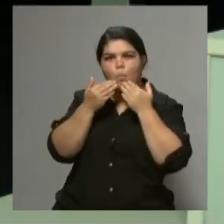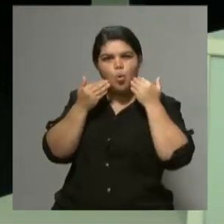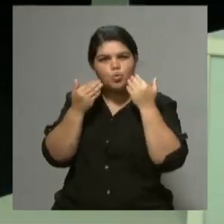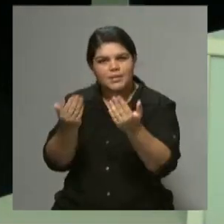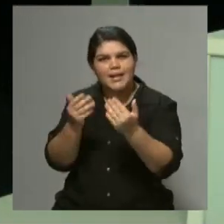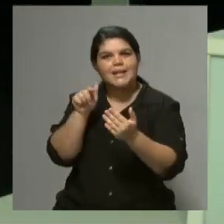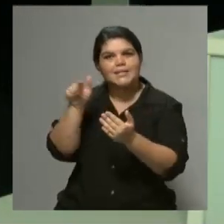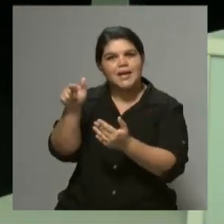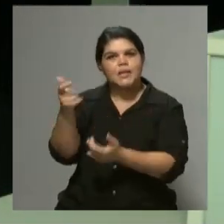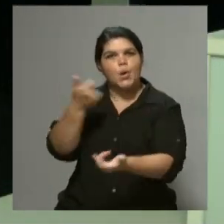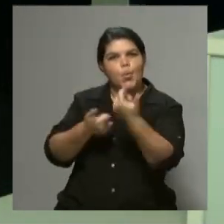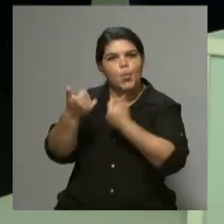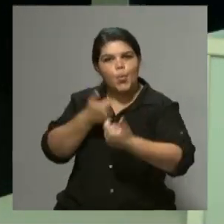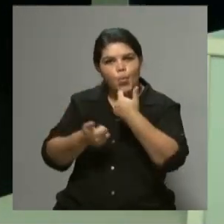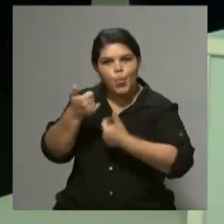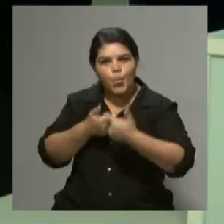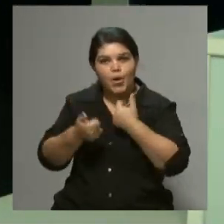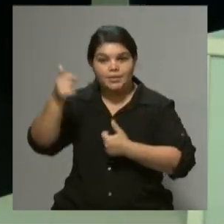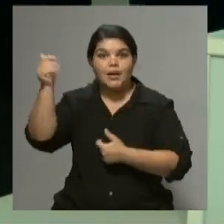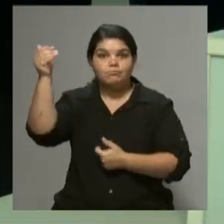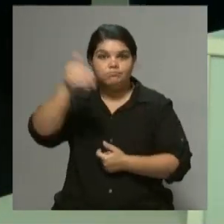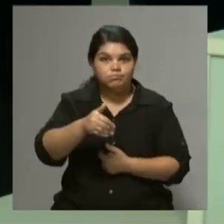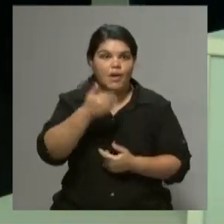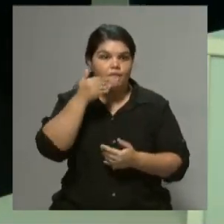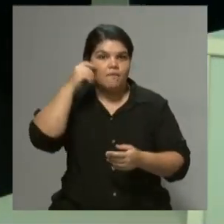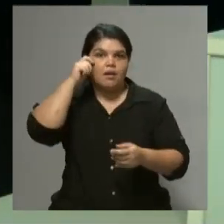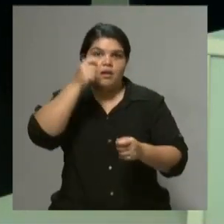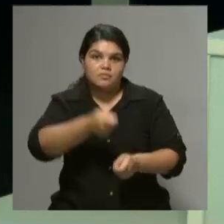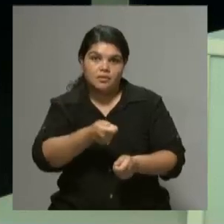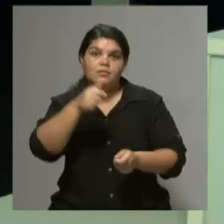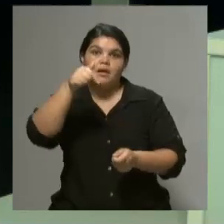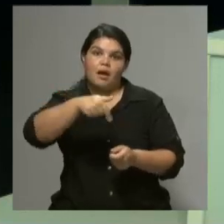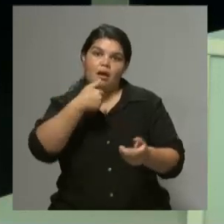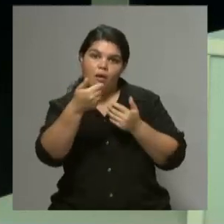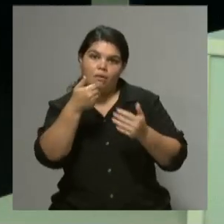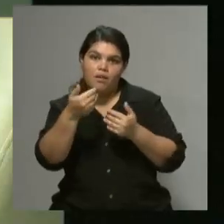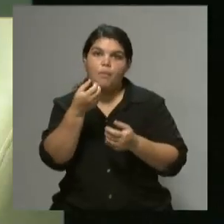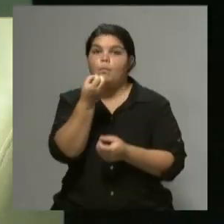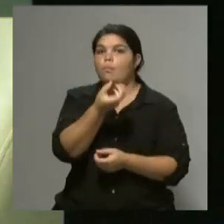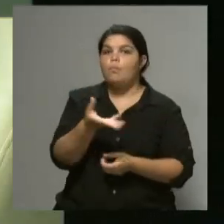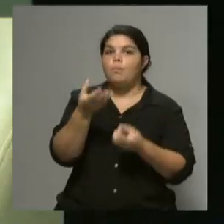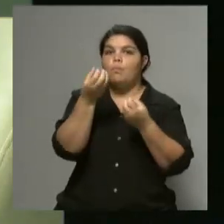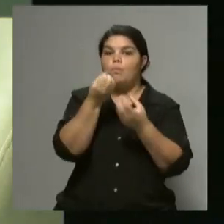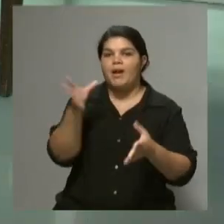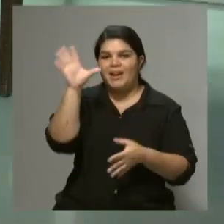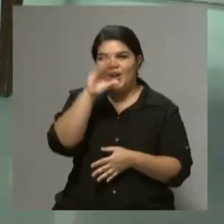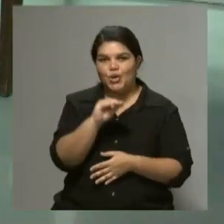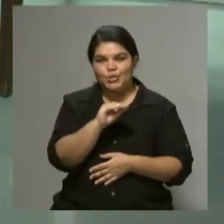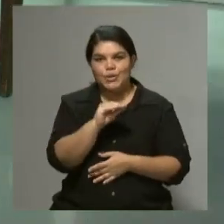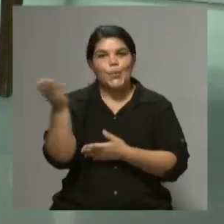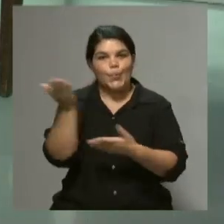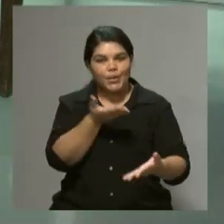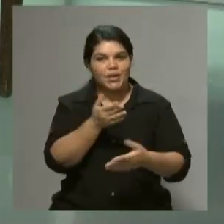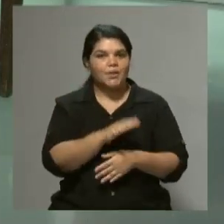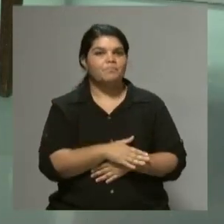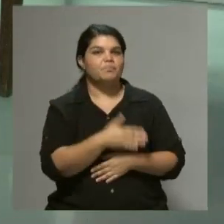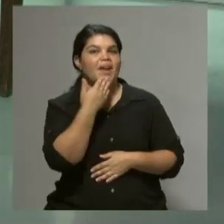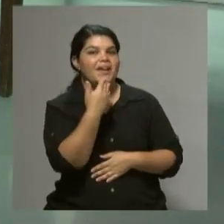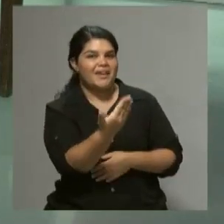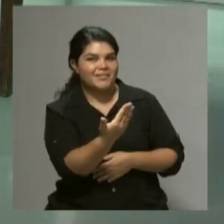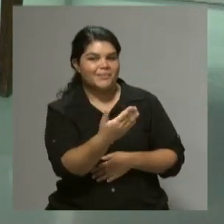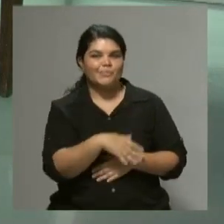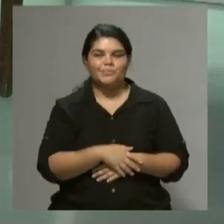la amabilidad de venir hasta acá, hasta el estudio, para hablar con nosotros. Ana Paula, buenas noches. ¿Qué bienvenida. Tal? Buenas noches, gracias. Bueno, son